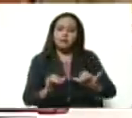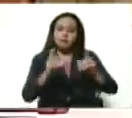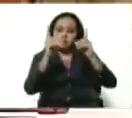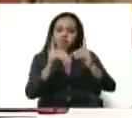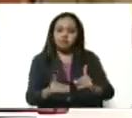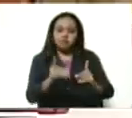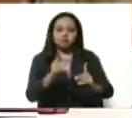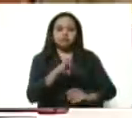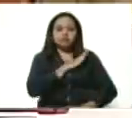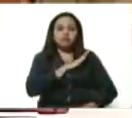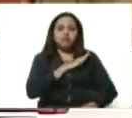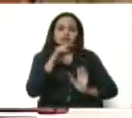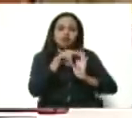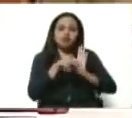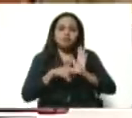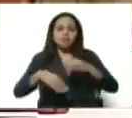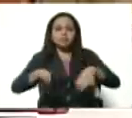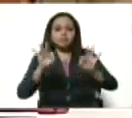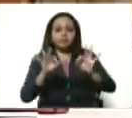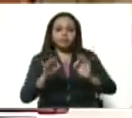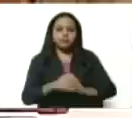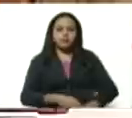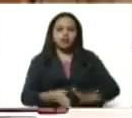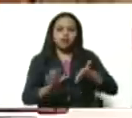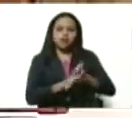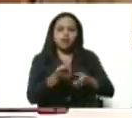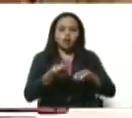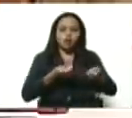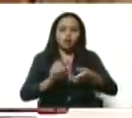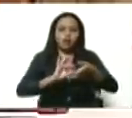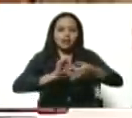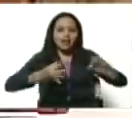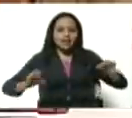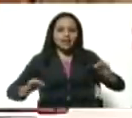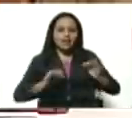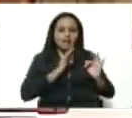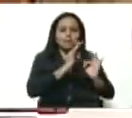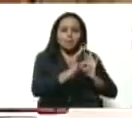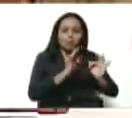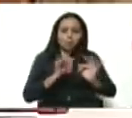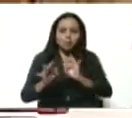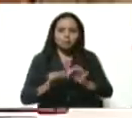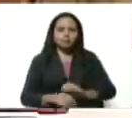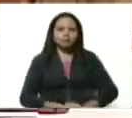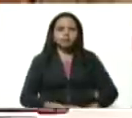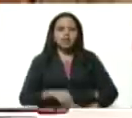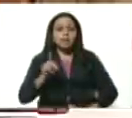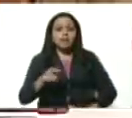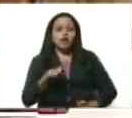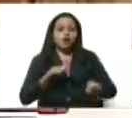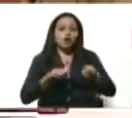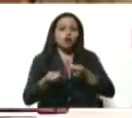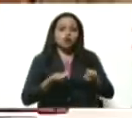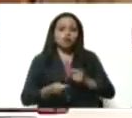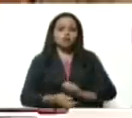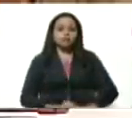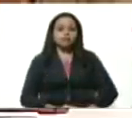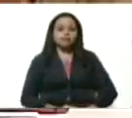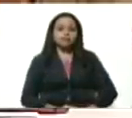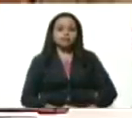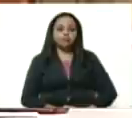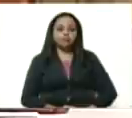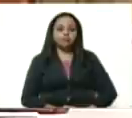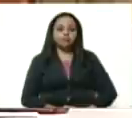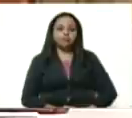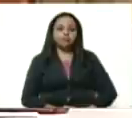medidas especiales para el control de las cadenas de transmisión y para el control de las cadenas de contagio